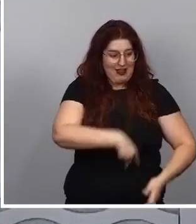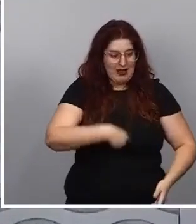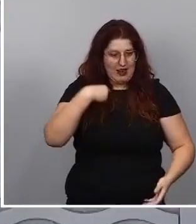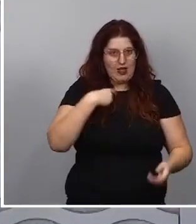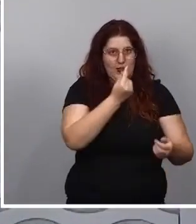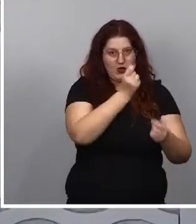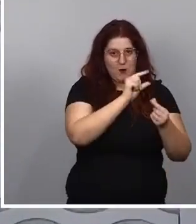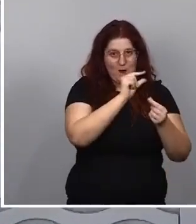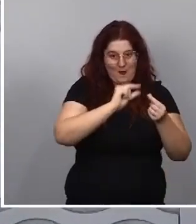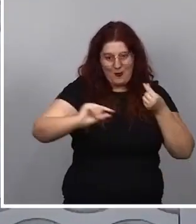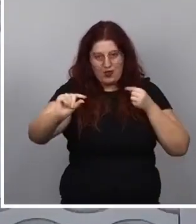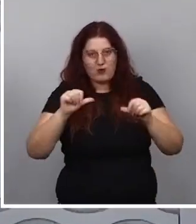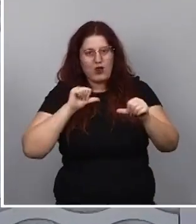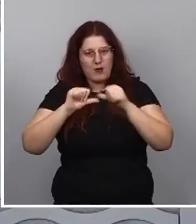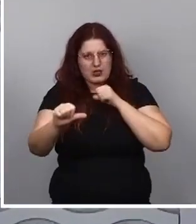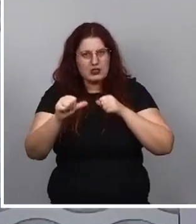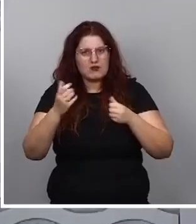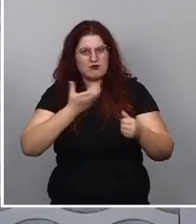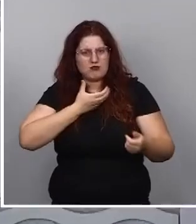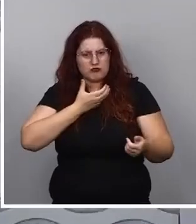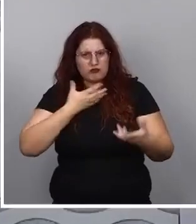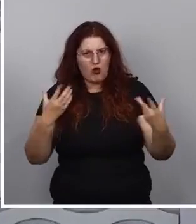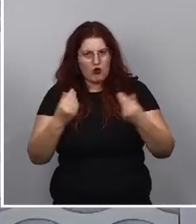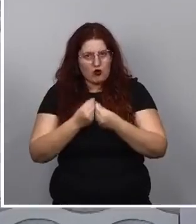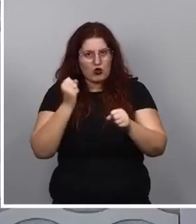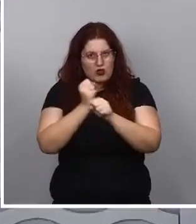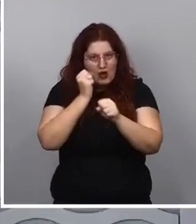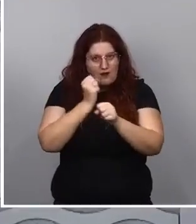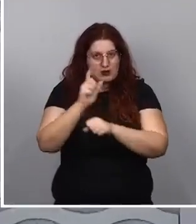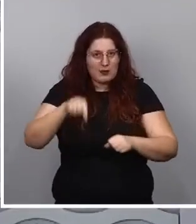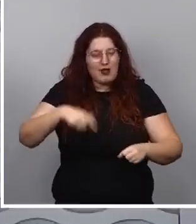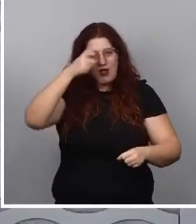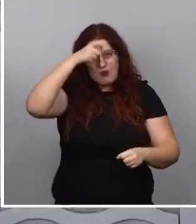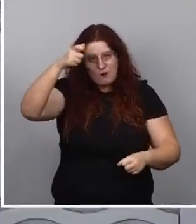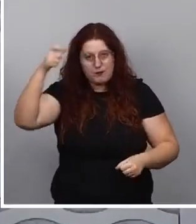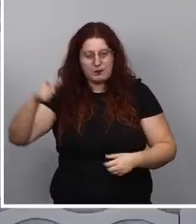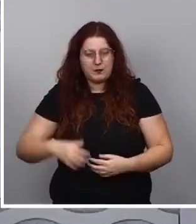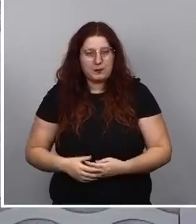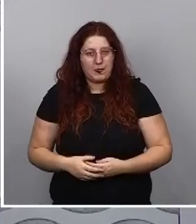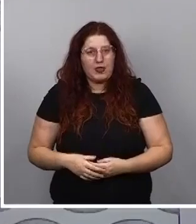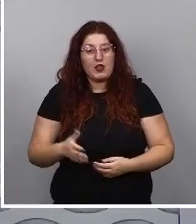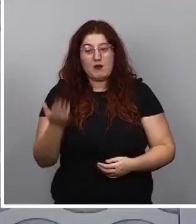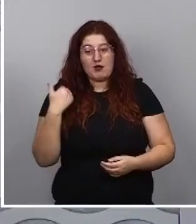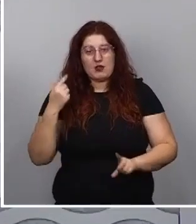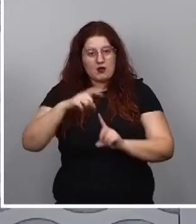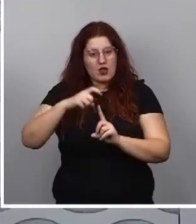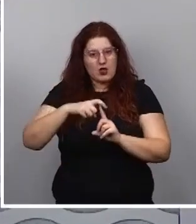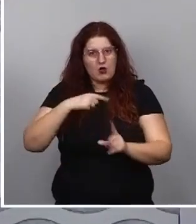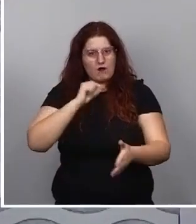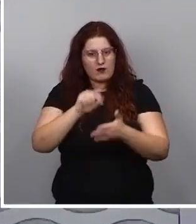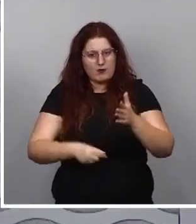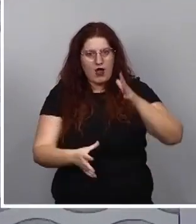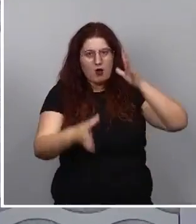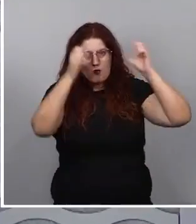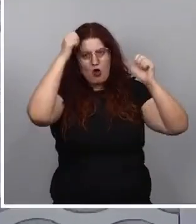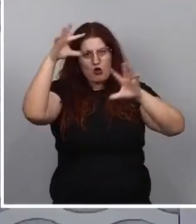de trabajar con os actores locales, tamén con os ayuntamentos. O pasado mes de maio firmé un protocolo de actuaciones con